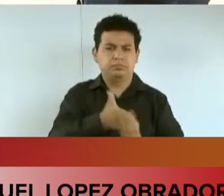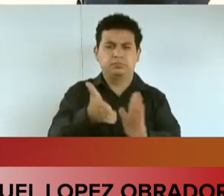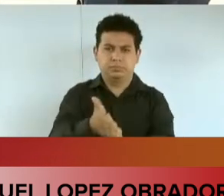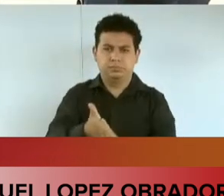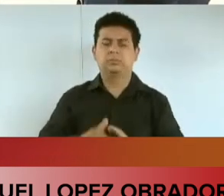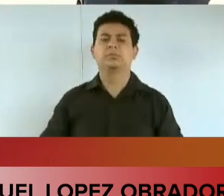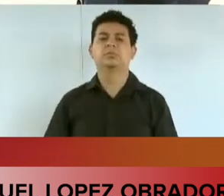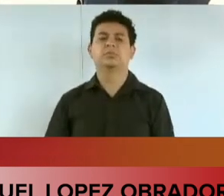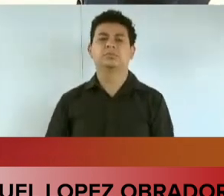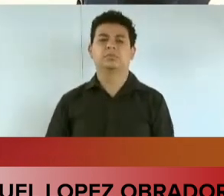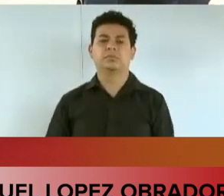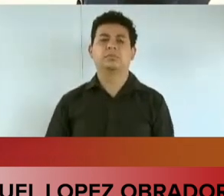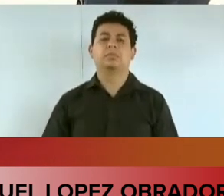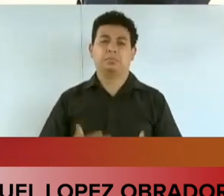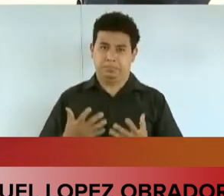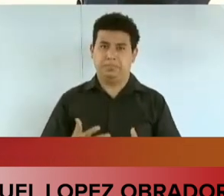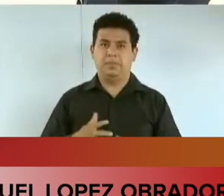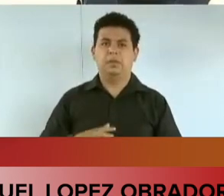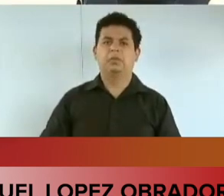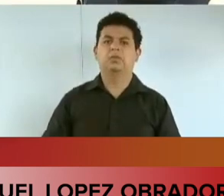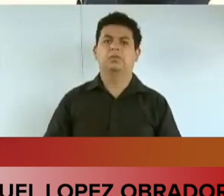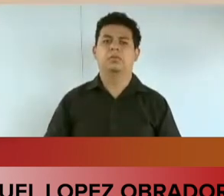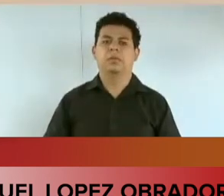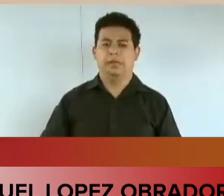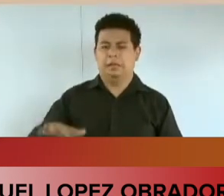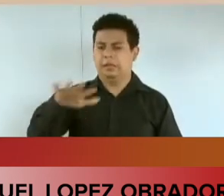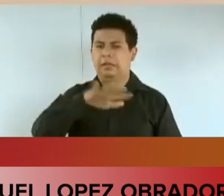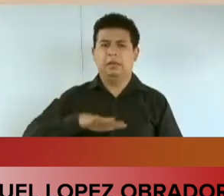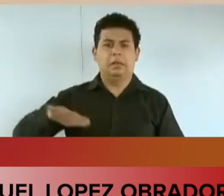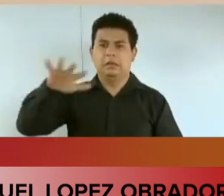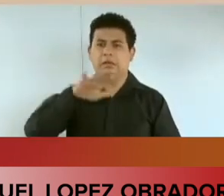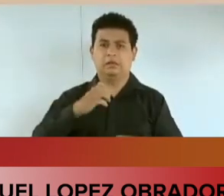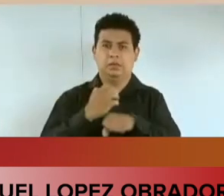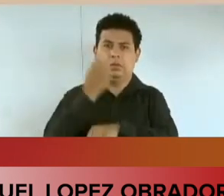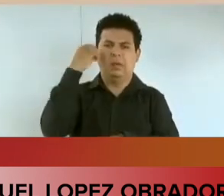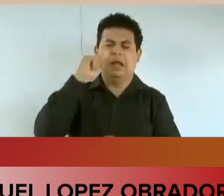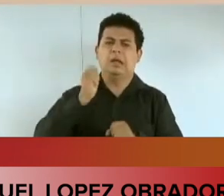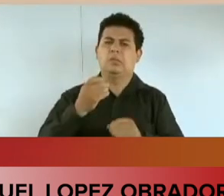Estamos hablando del estado con más municipios,